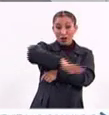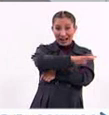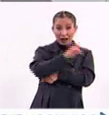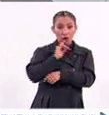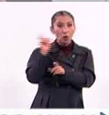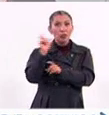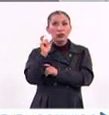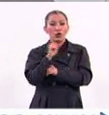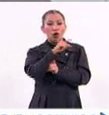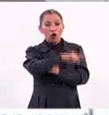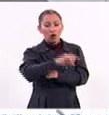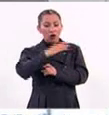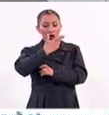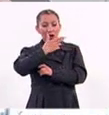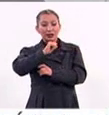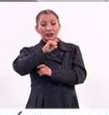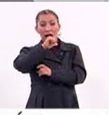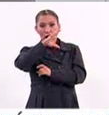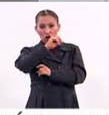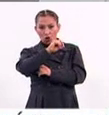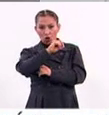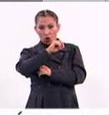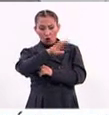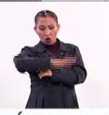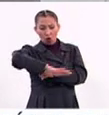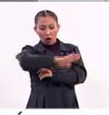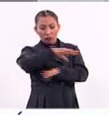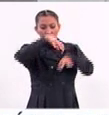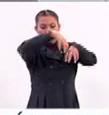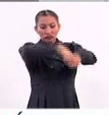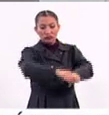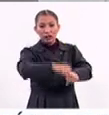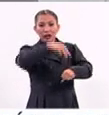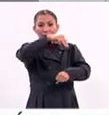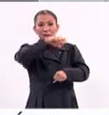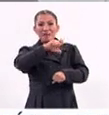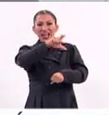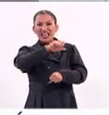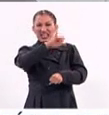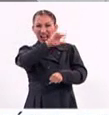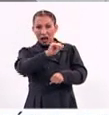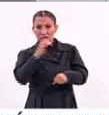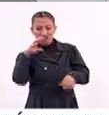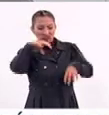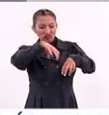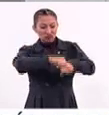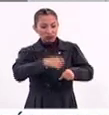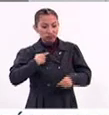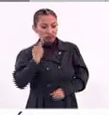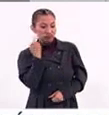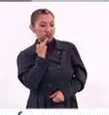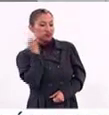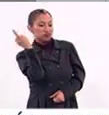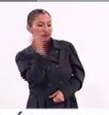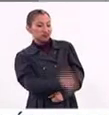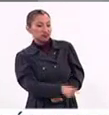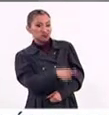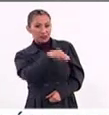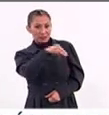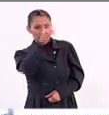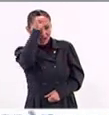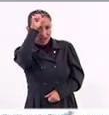vez que Chalco ha sido dominado por los mexicas, que están bajo su bota,